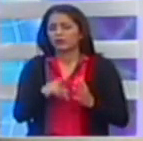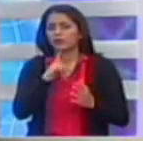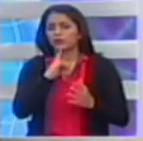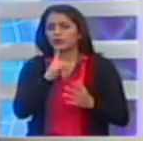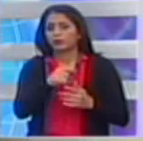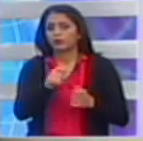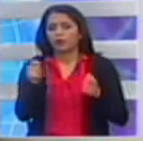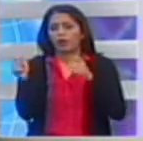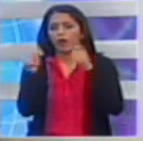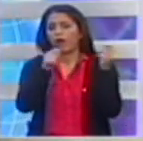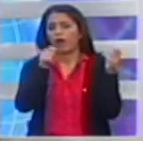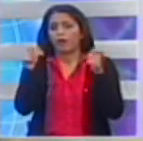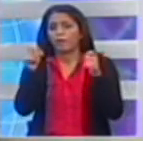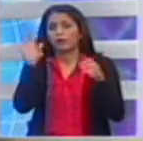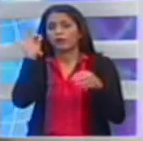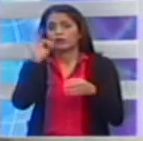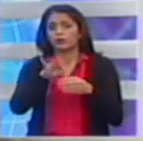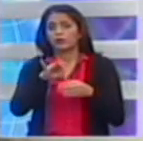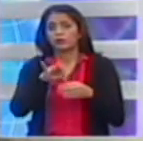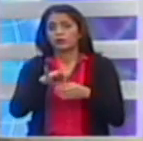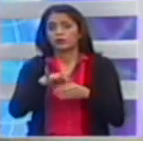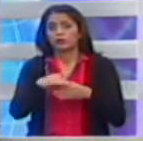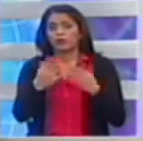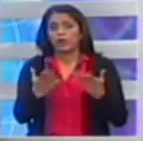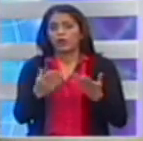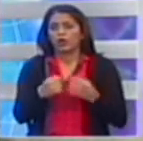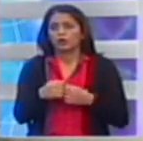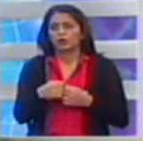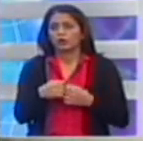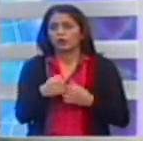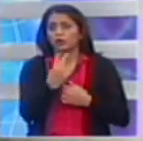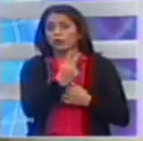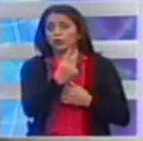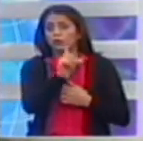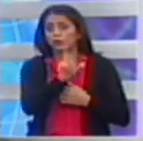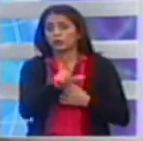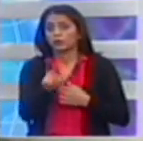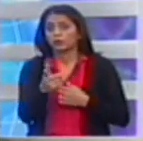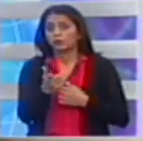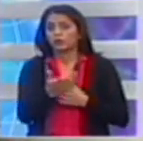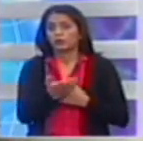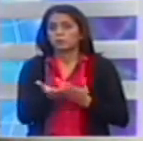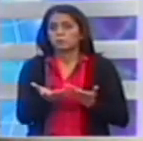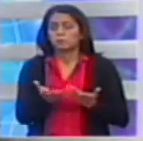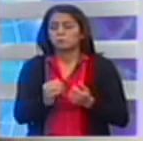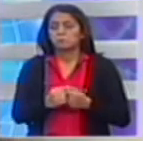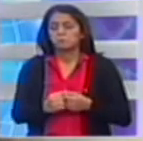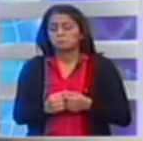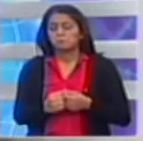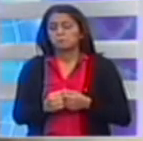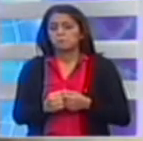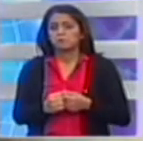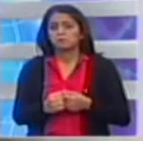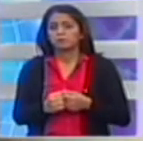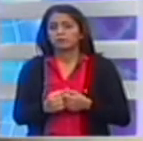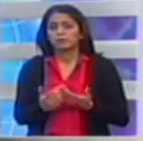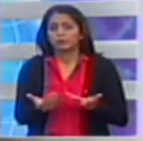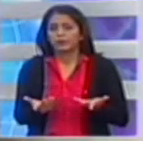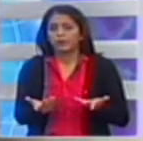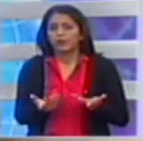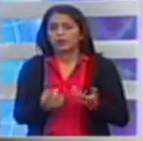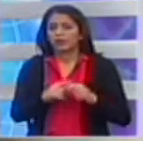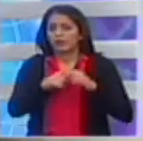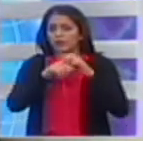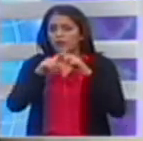campaña electoral en los Estados Unidos y dos candidatos visibles, por supuesto, y todo lo que ha